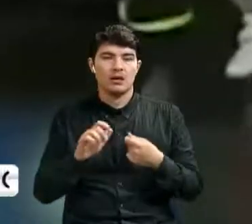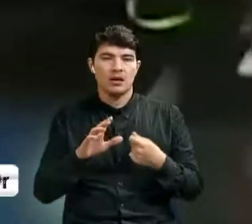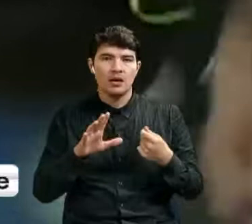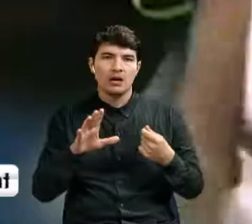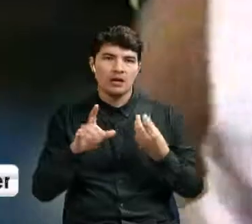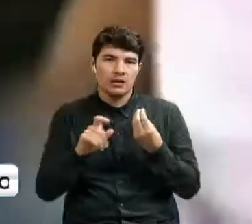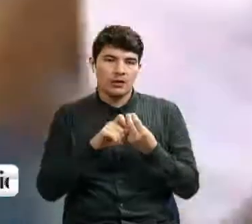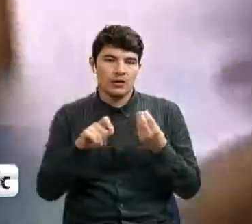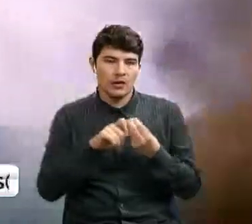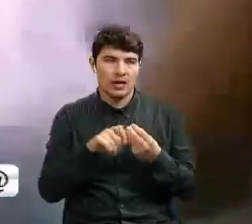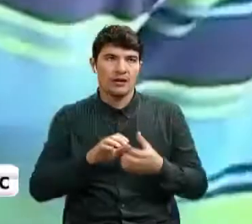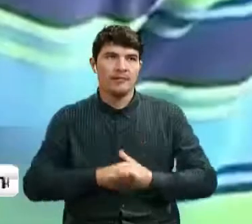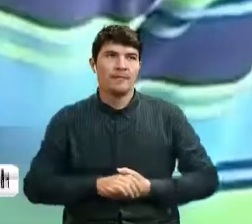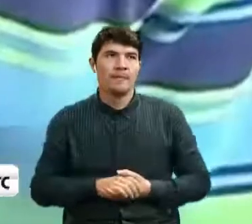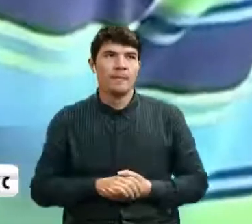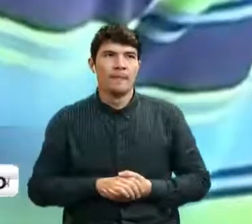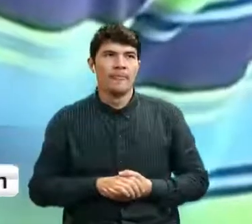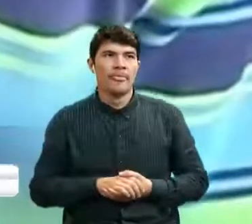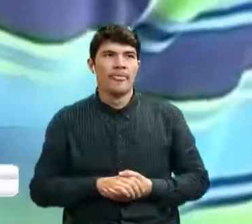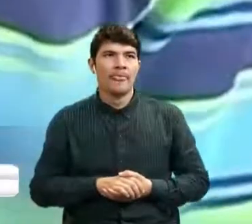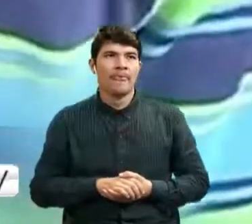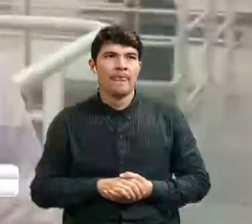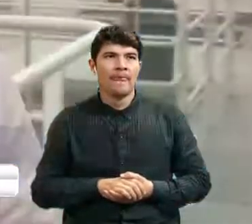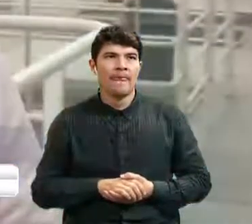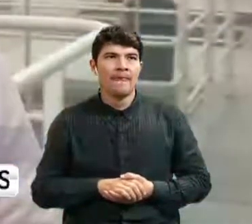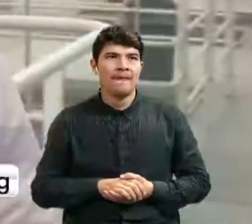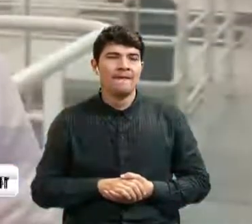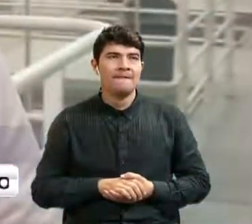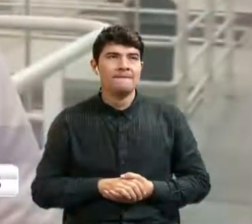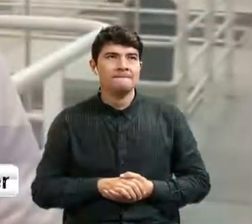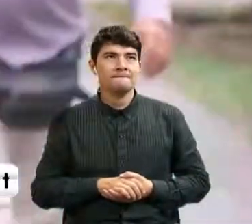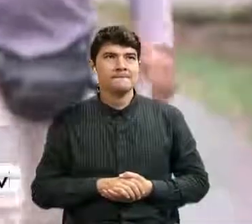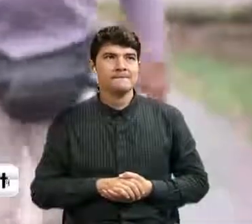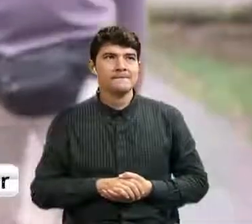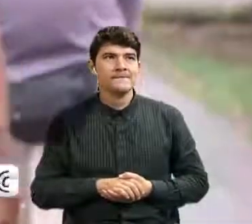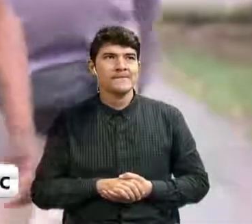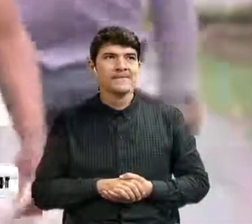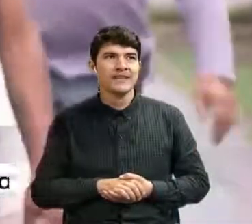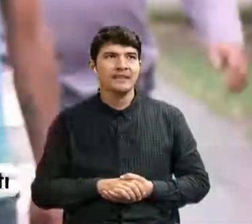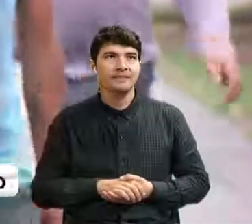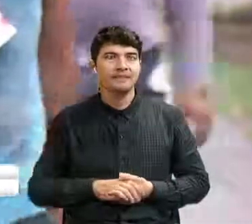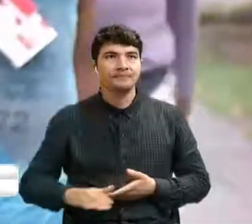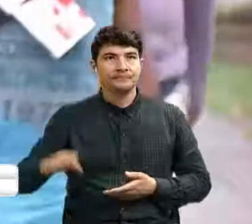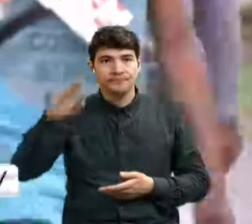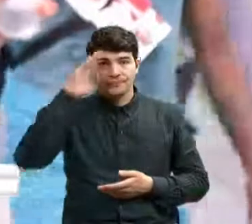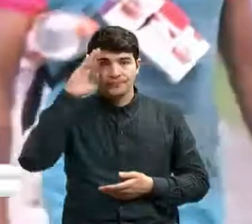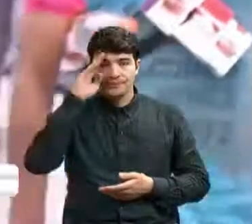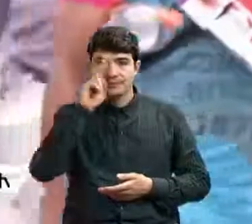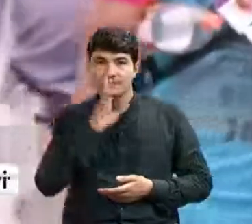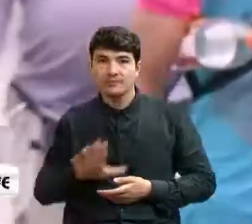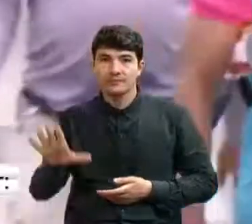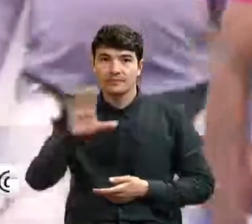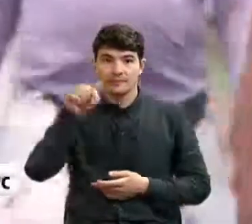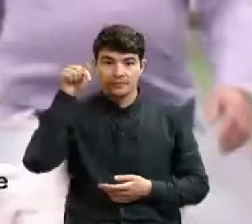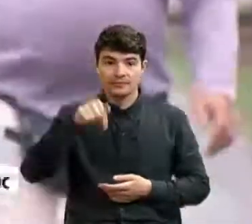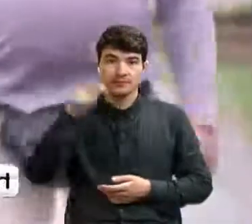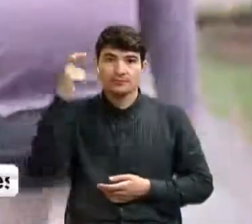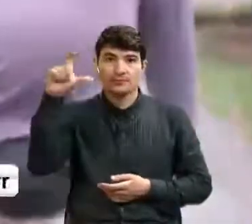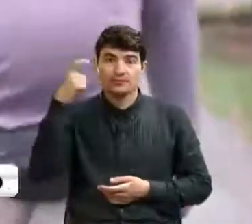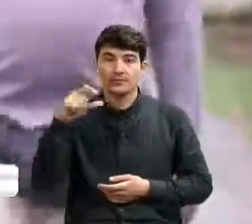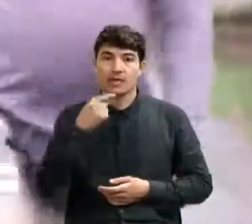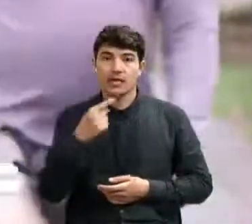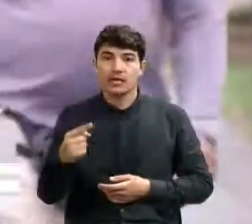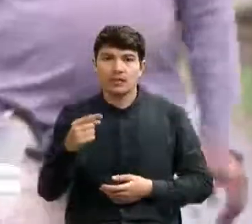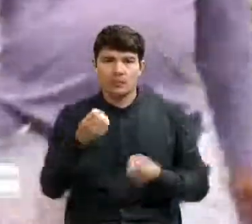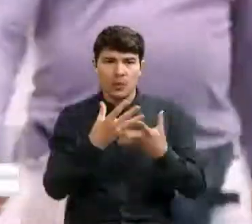camuflando allí la venta de estupefacientes para todos estos estudiantes la policía metropolitana de cúcuta mencionado que parte de